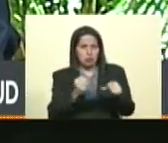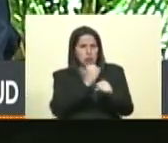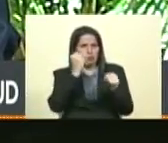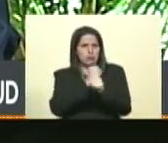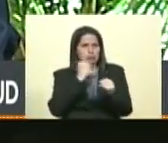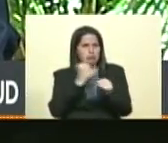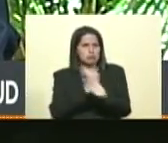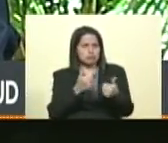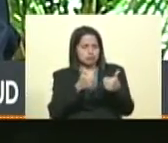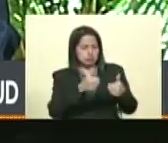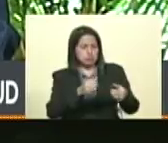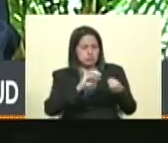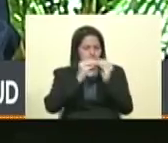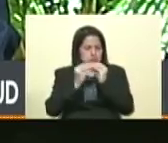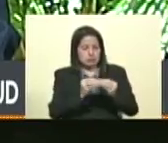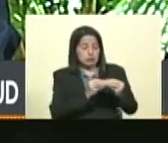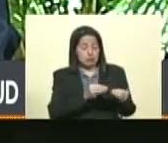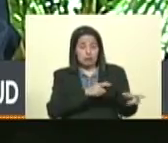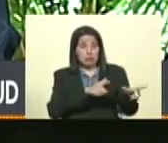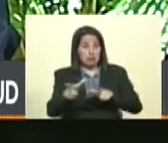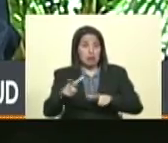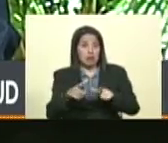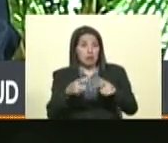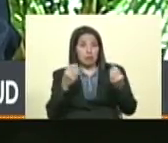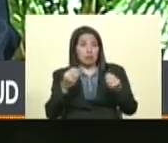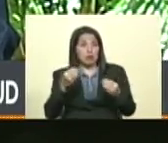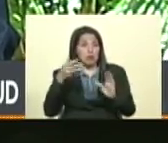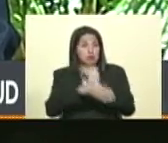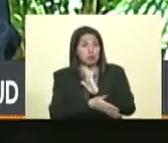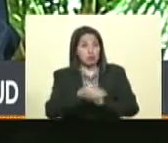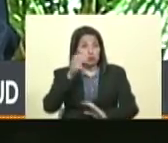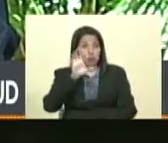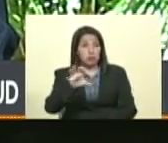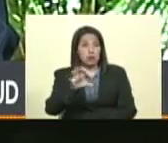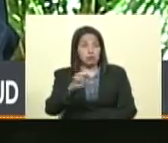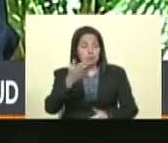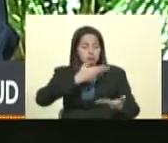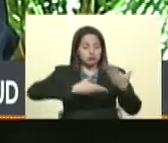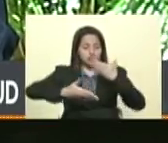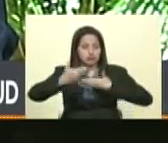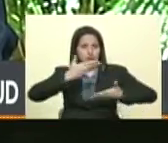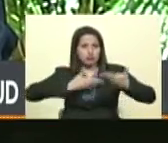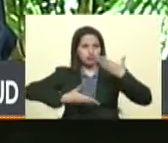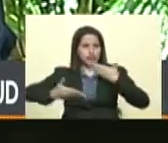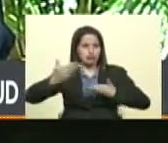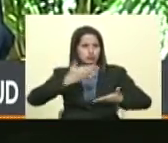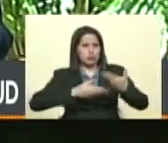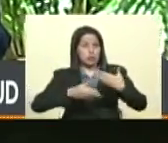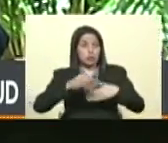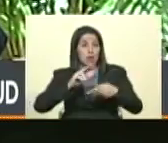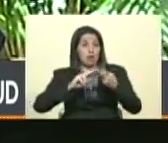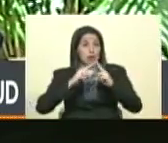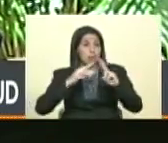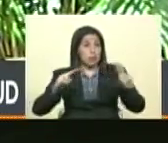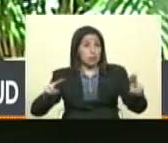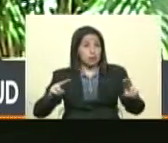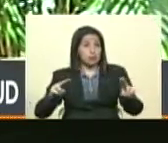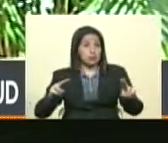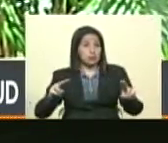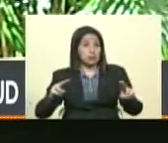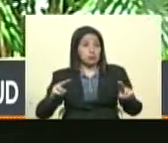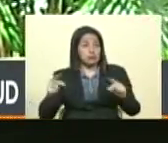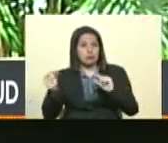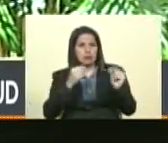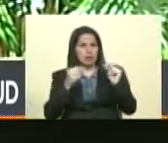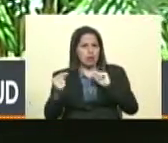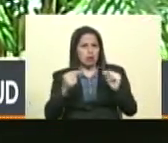absoluta sindéresis y sintonía con la situación del país para producir negociaciones colectivas pacíficas, negociaciones colectivas